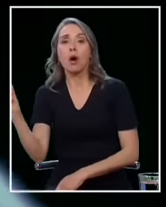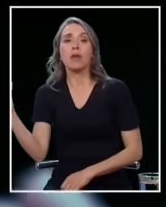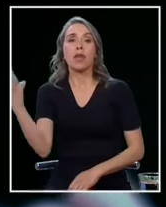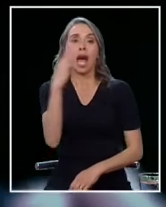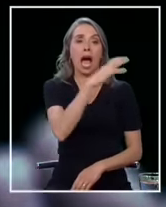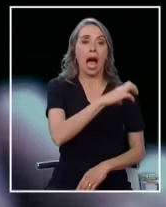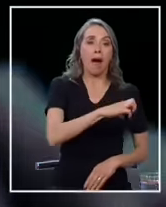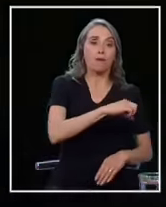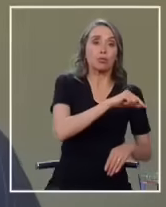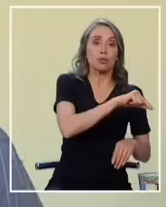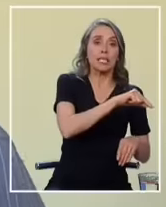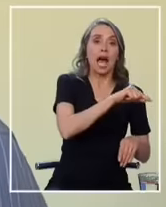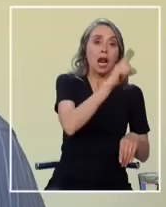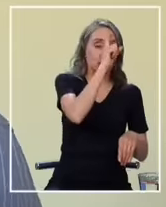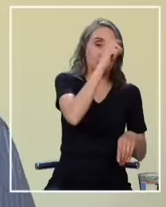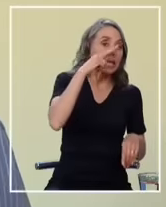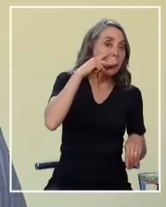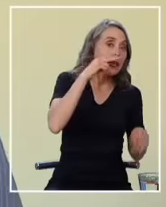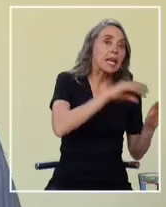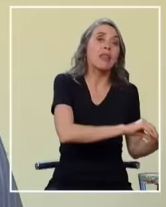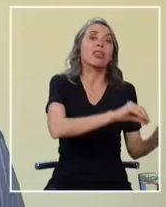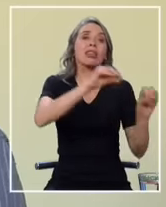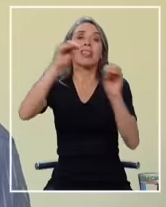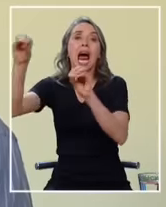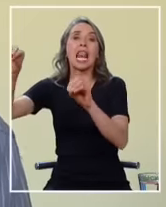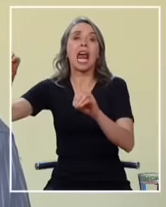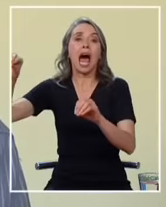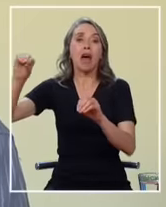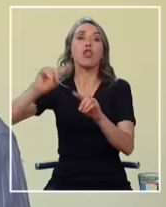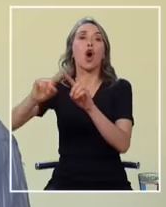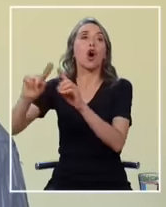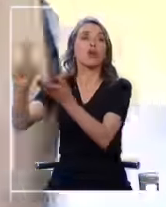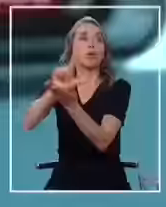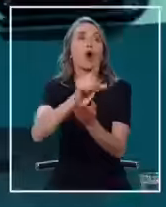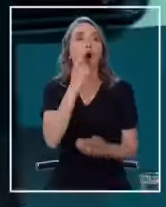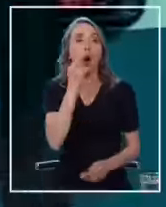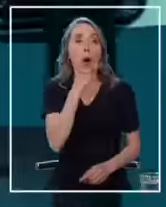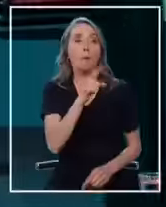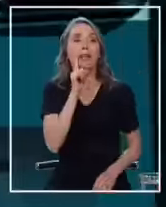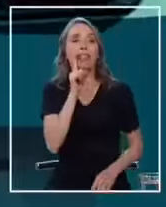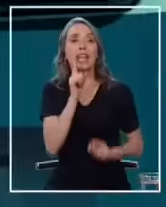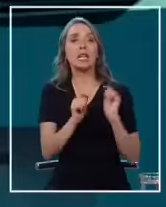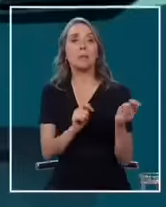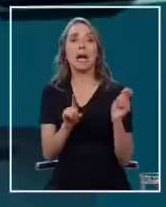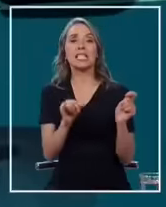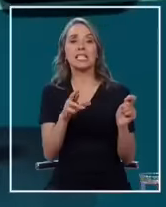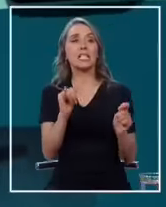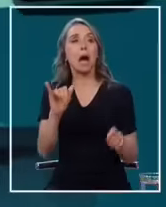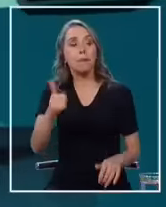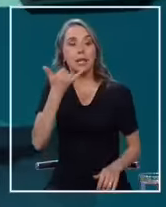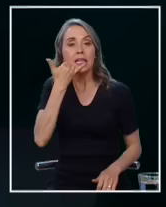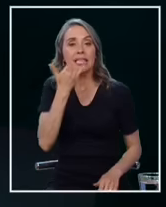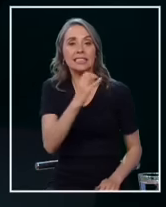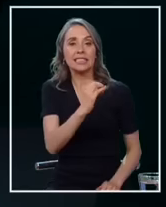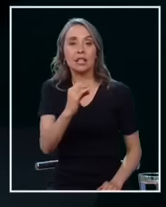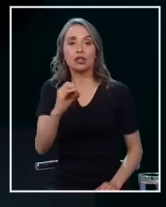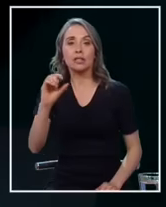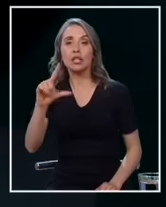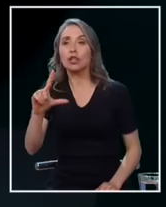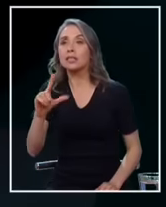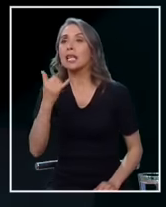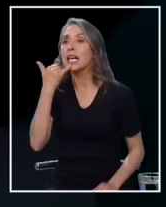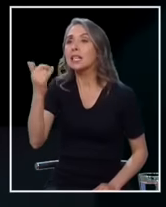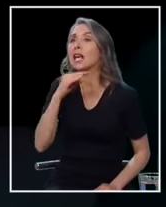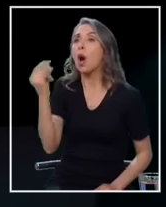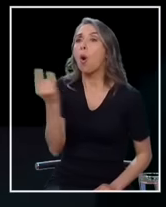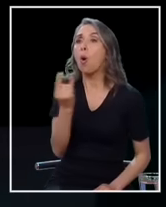a estos otros lugares. De hecho, él en definitiva tenía ISAPRES. Servicio 007, buenas noches. Transfiérame